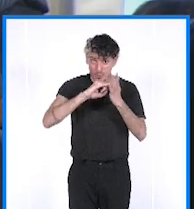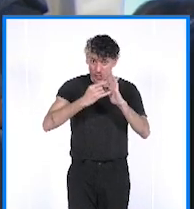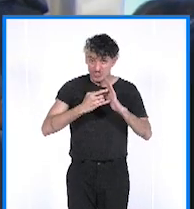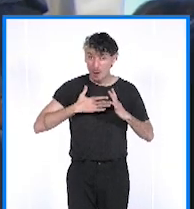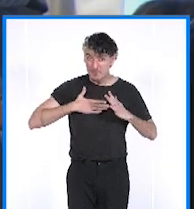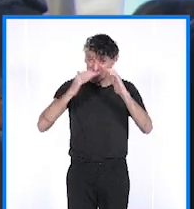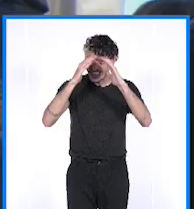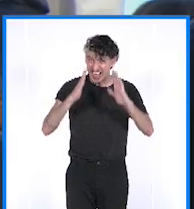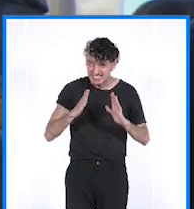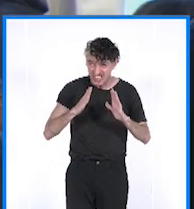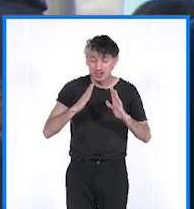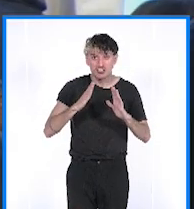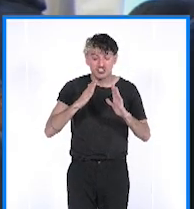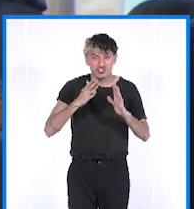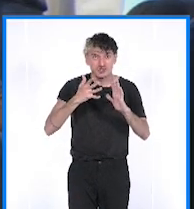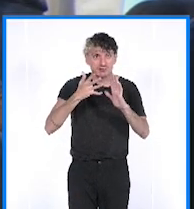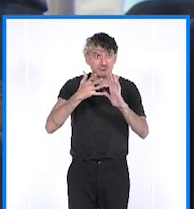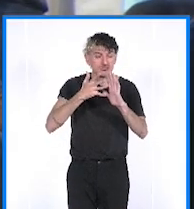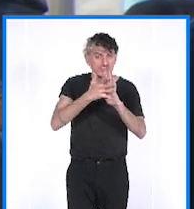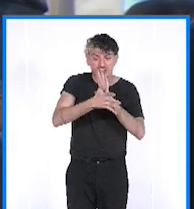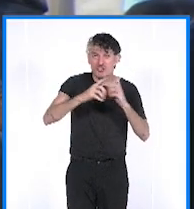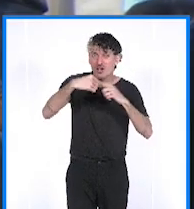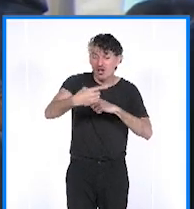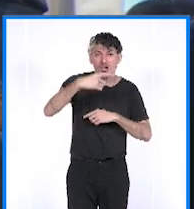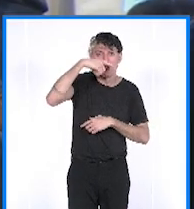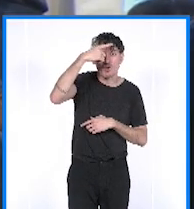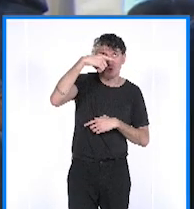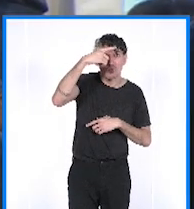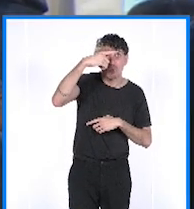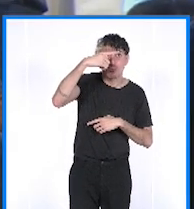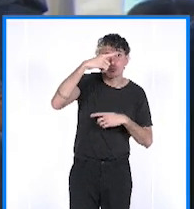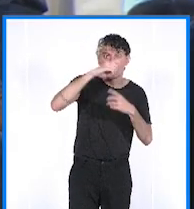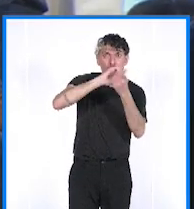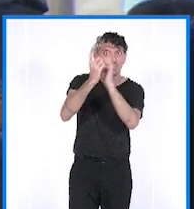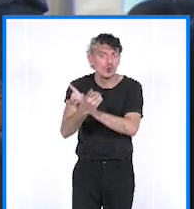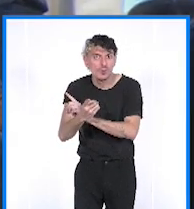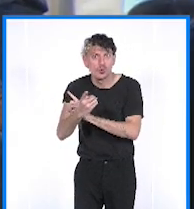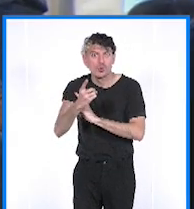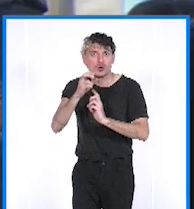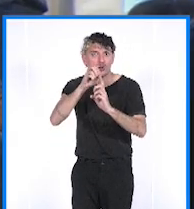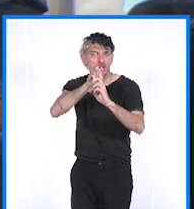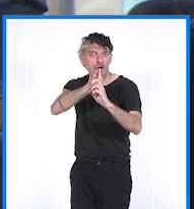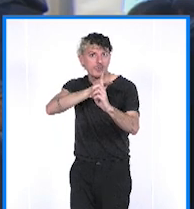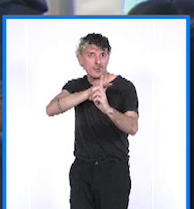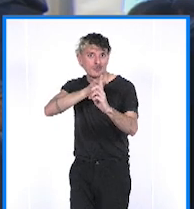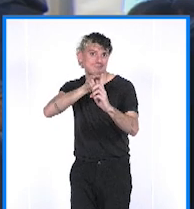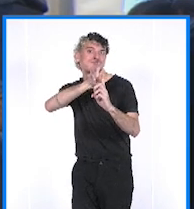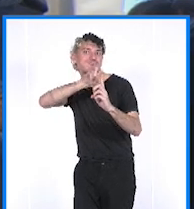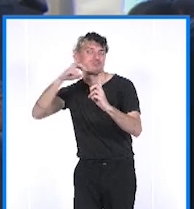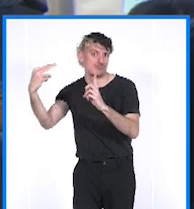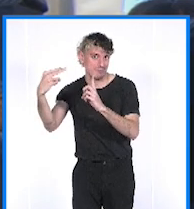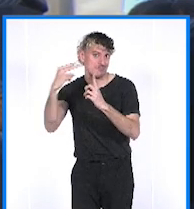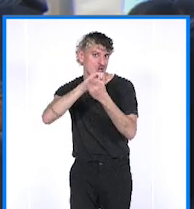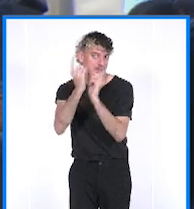organizacional y de cambio cultural y y de cambio de de de de mirada no Por así decirlo y y y de formas de